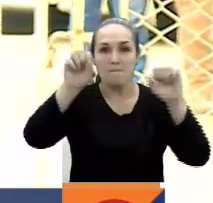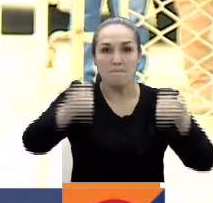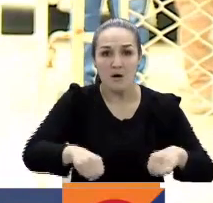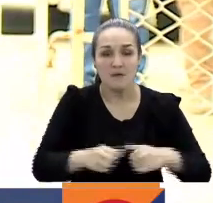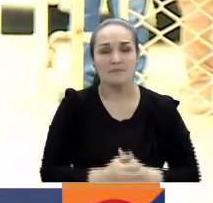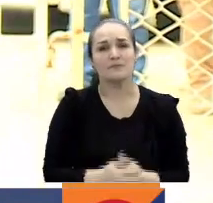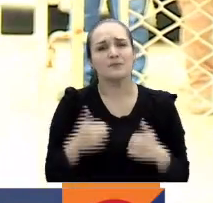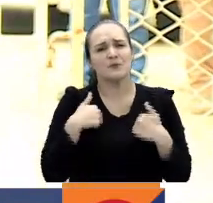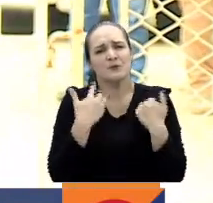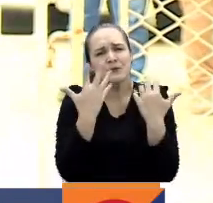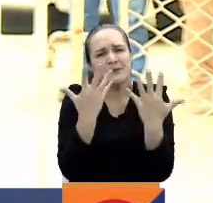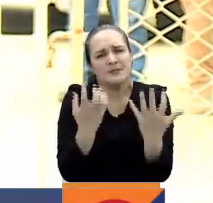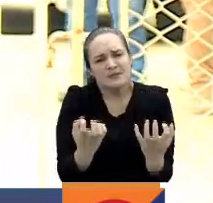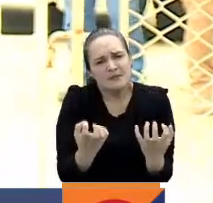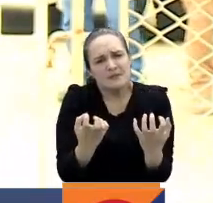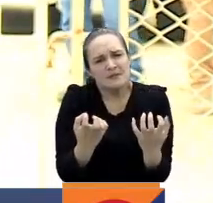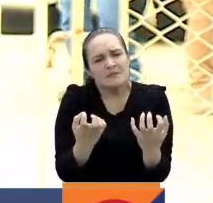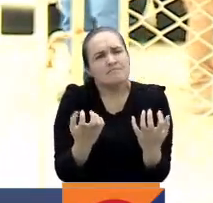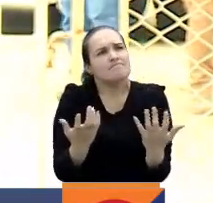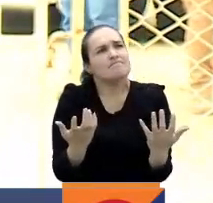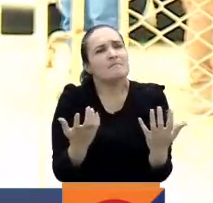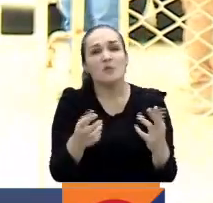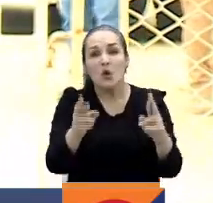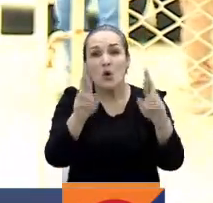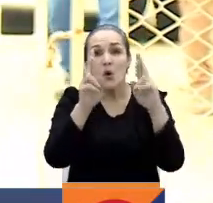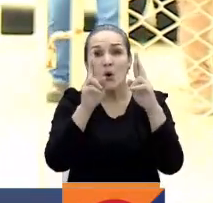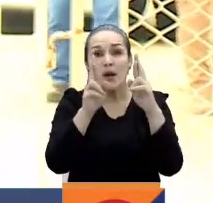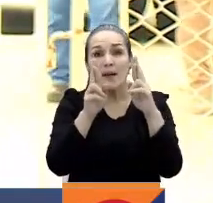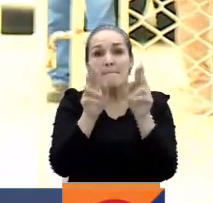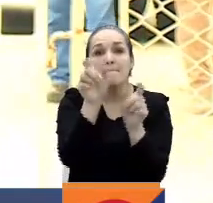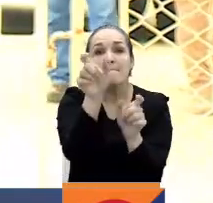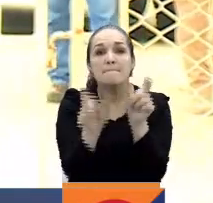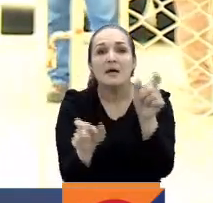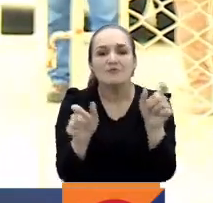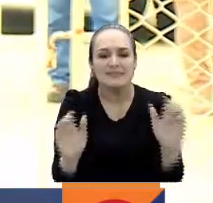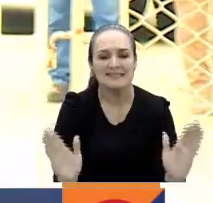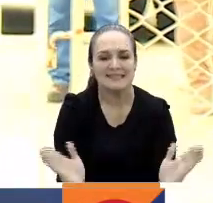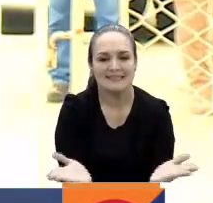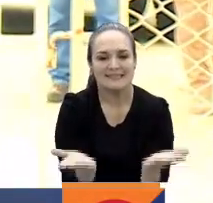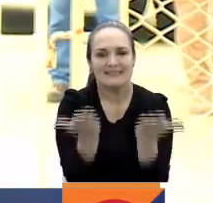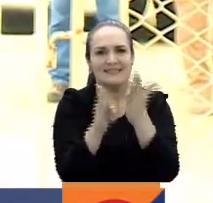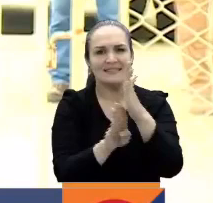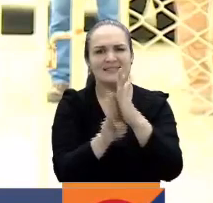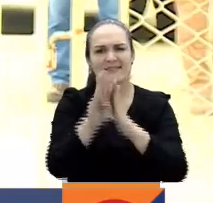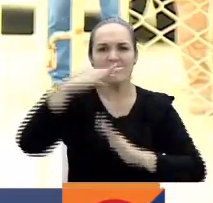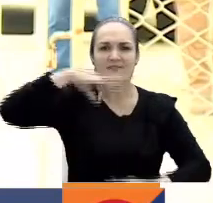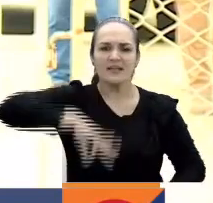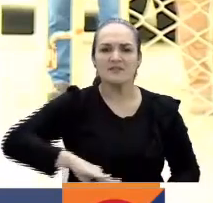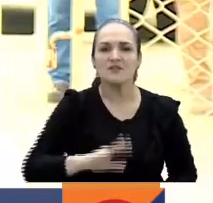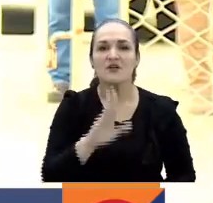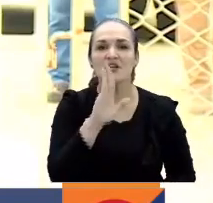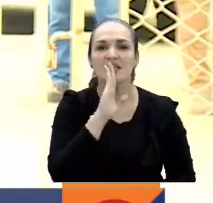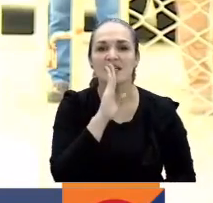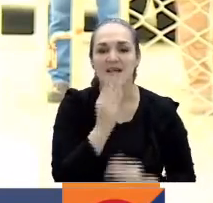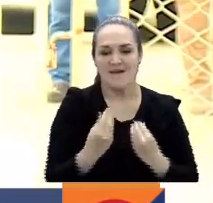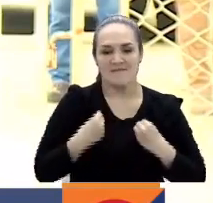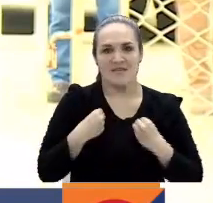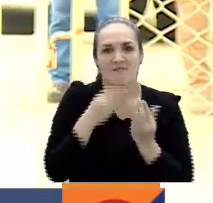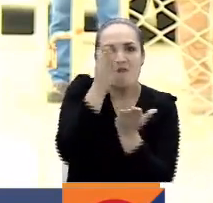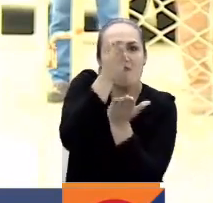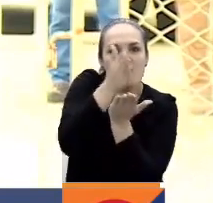deseo que las primeras personas beneficiarias sean las que habitan al lado y lado de la